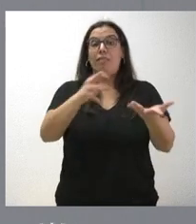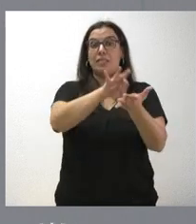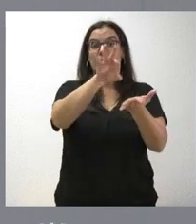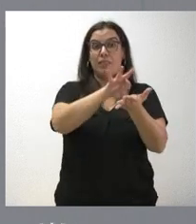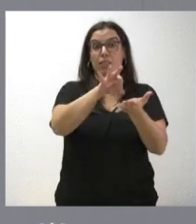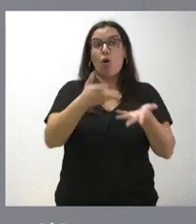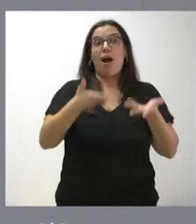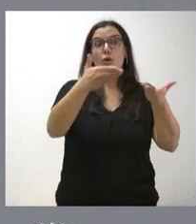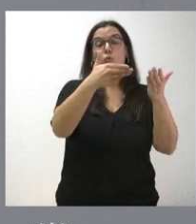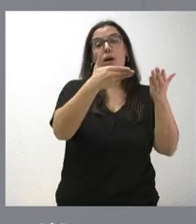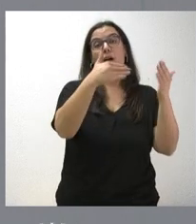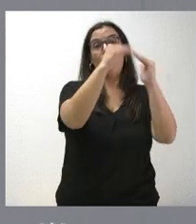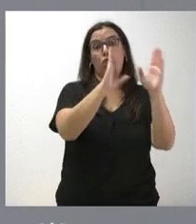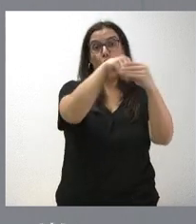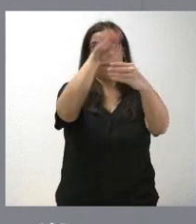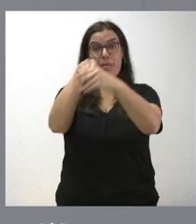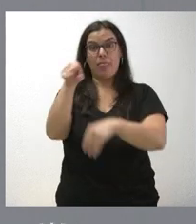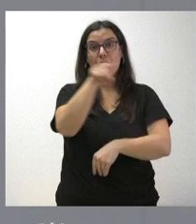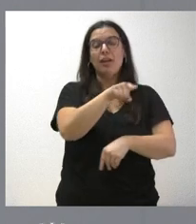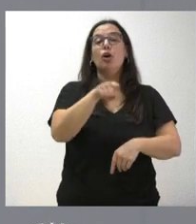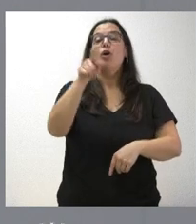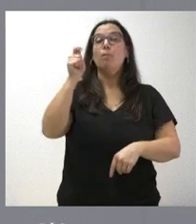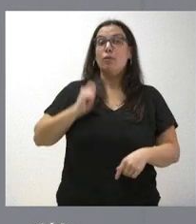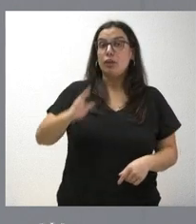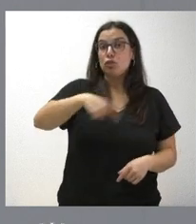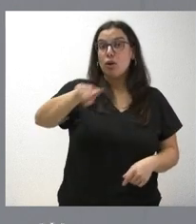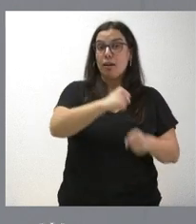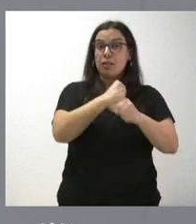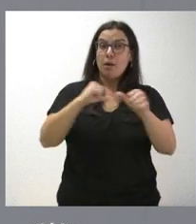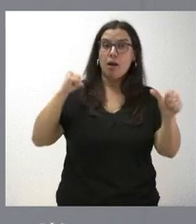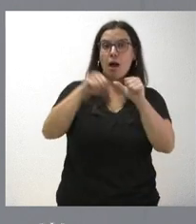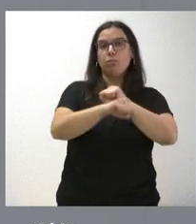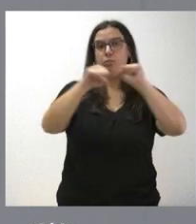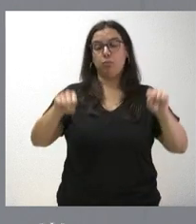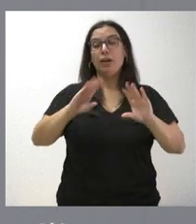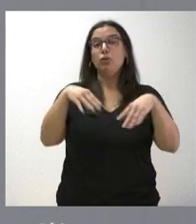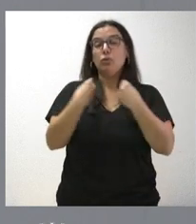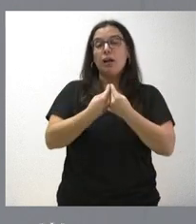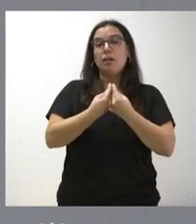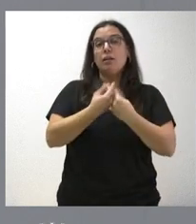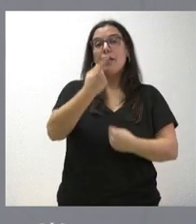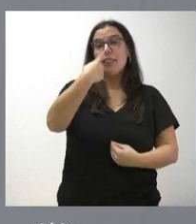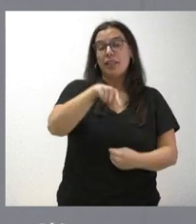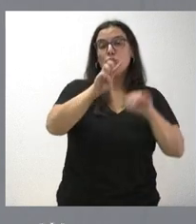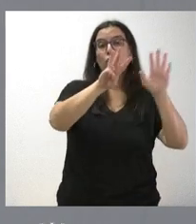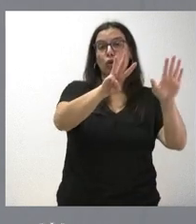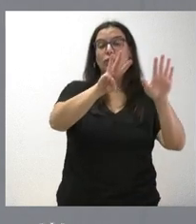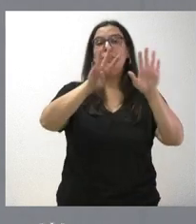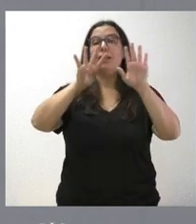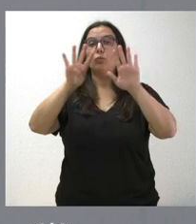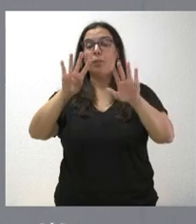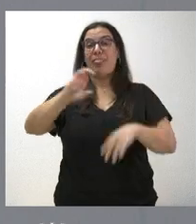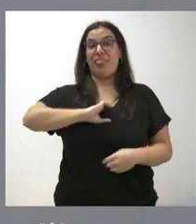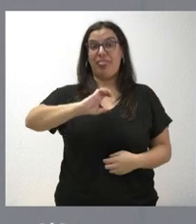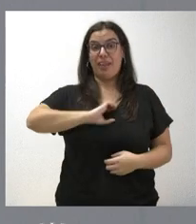ayuda a domicilio y consolidar el personal que presta sus servicios en los c 89 centro de acción social